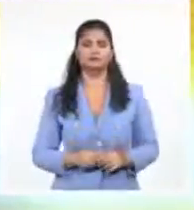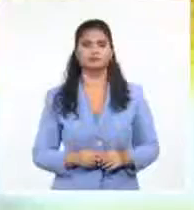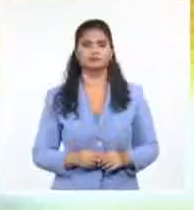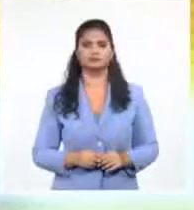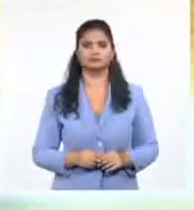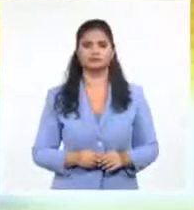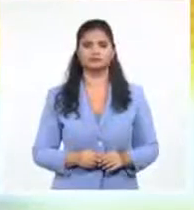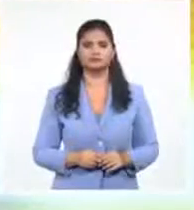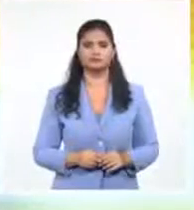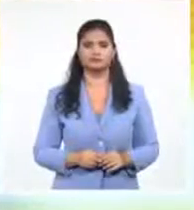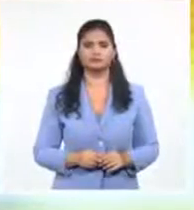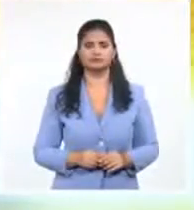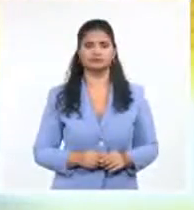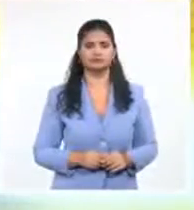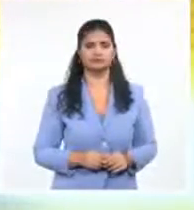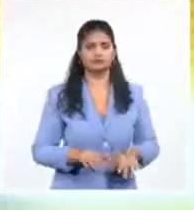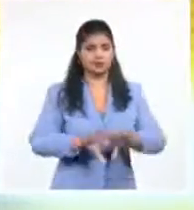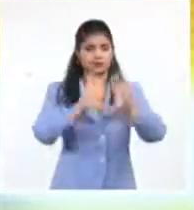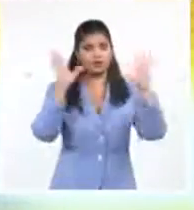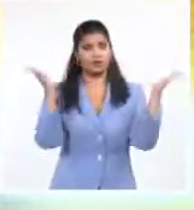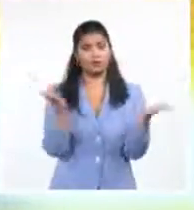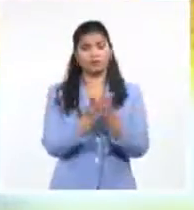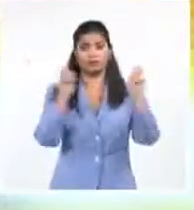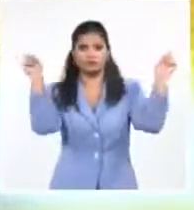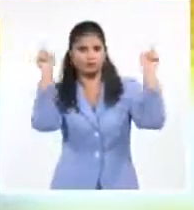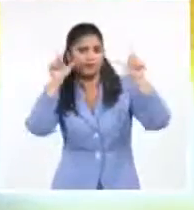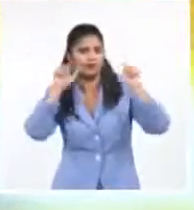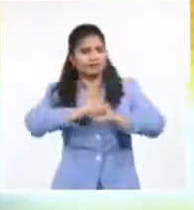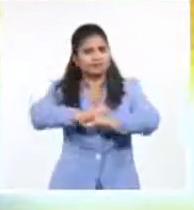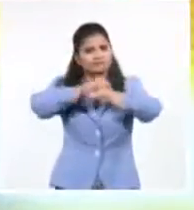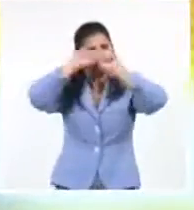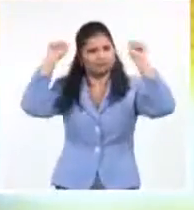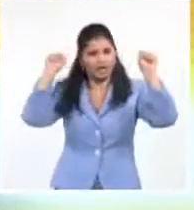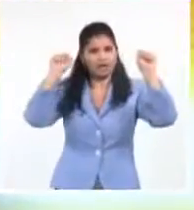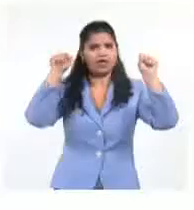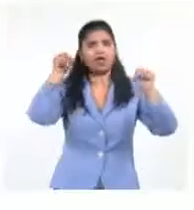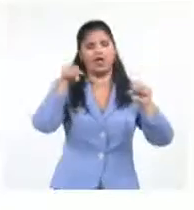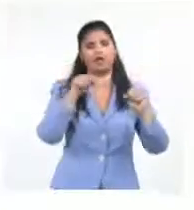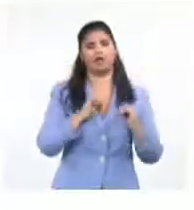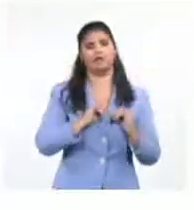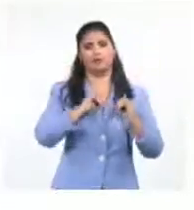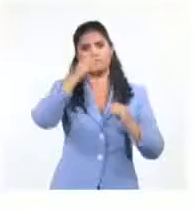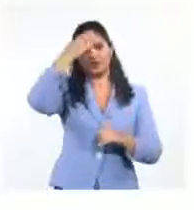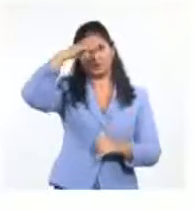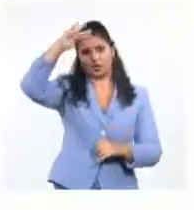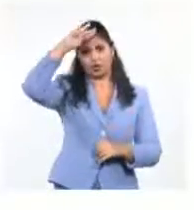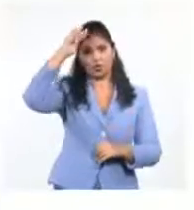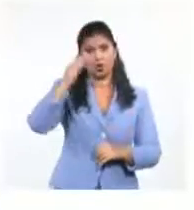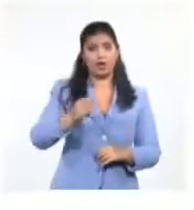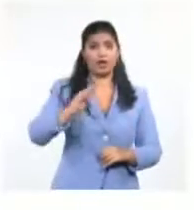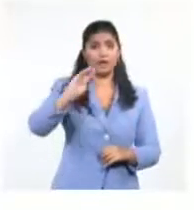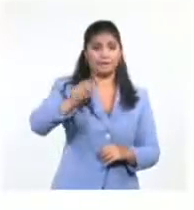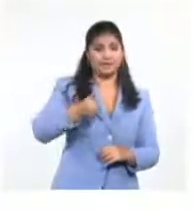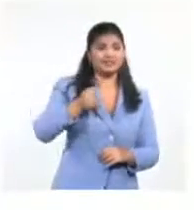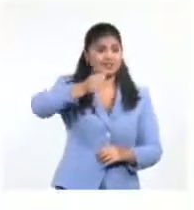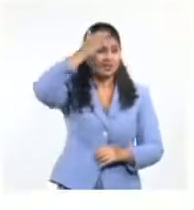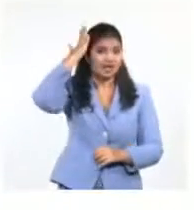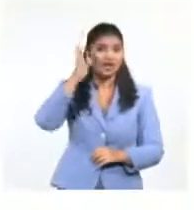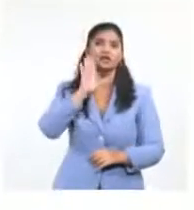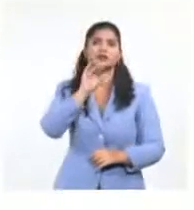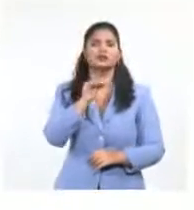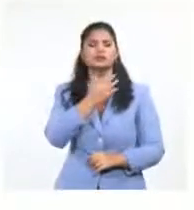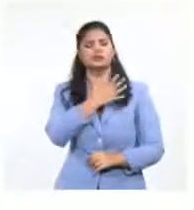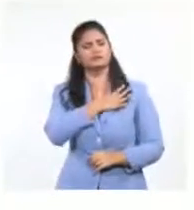Buena parte del mundo ha reaccionado de inmediato a esta catástrofe. Desde Cuba, el presidente Miguel Díaz-Canel mandó un mensaje de solidaridad